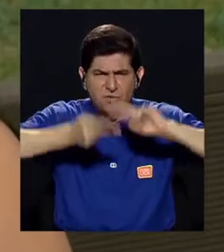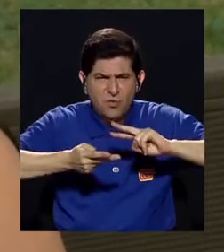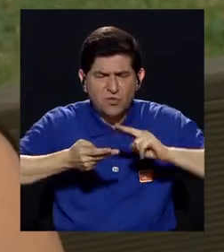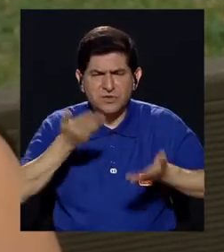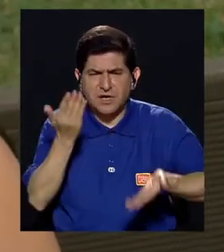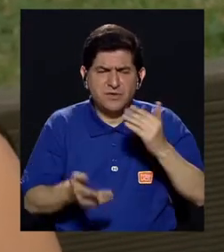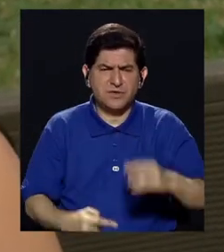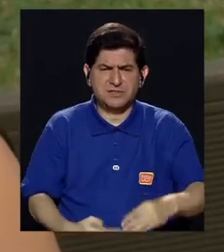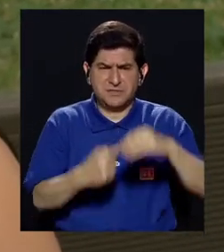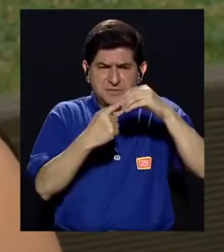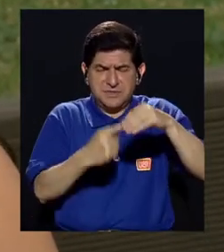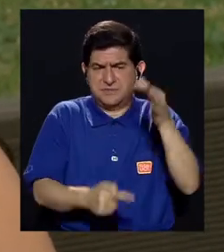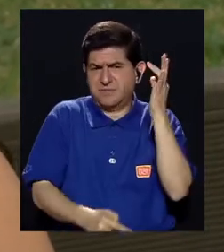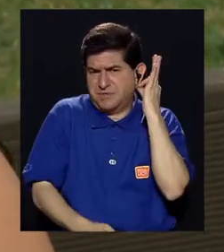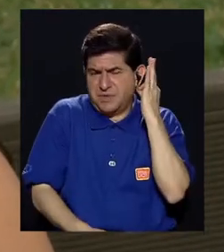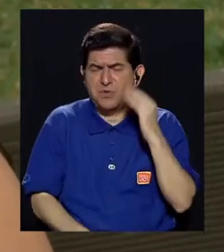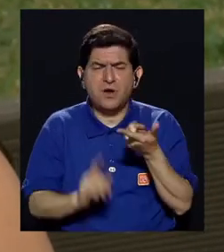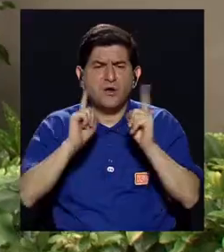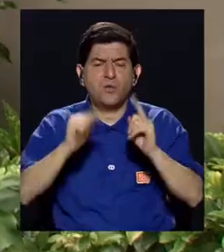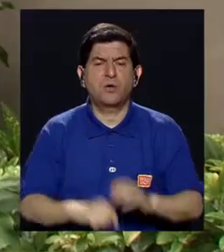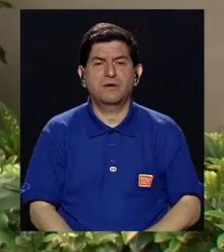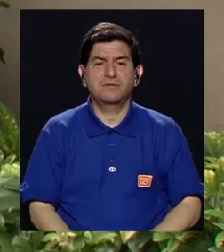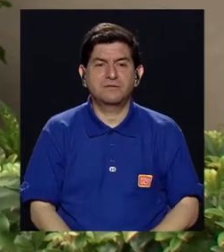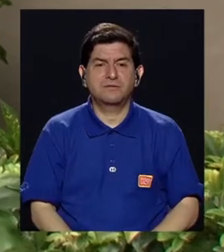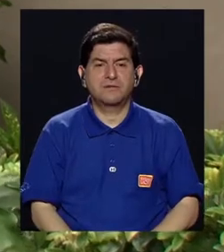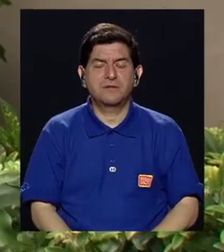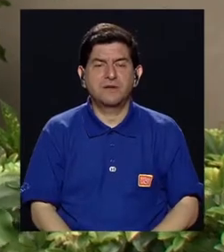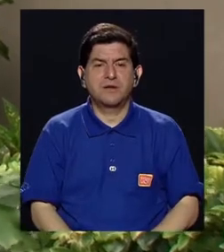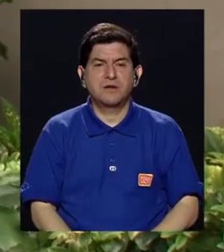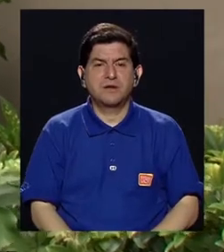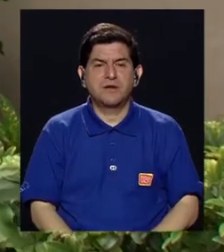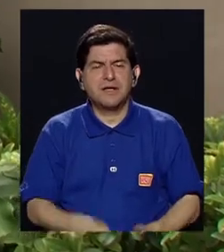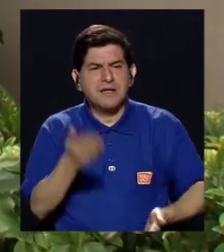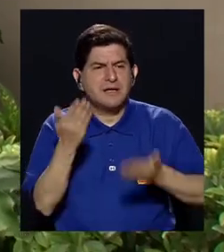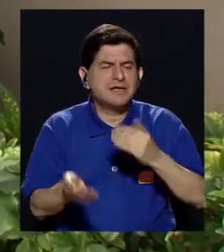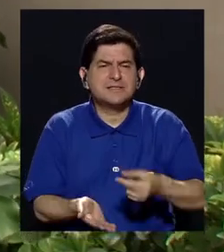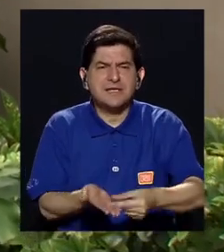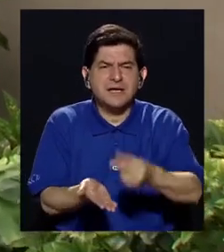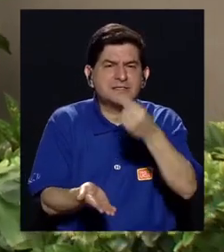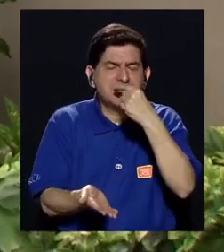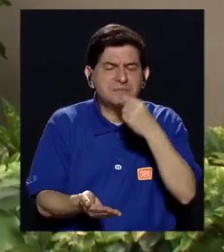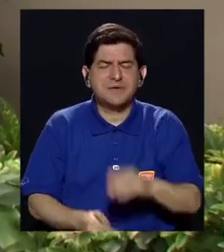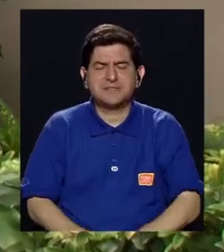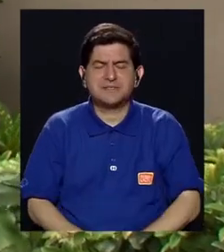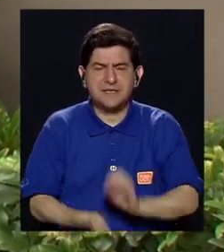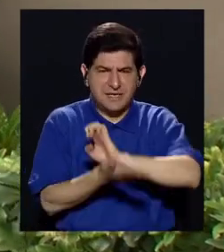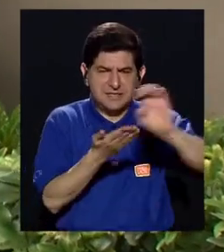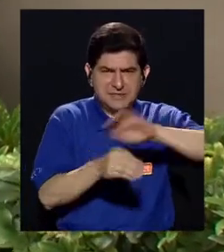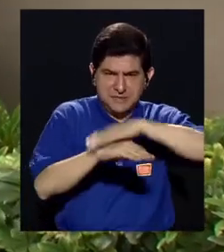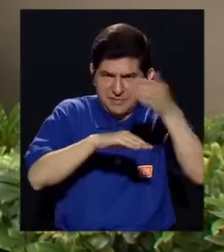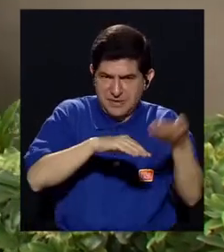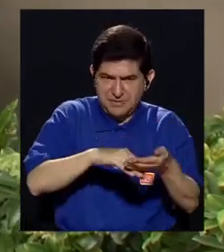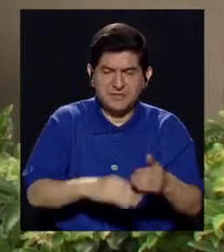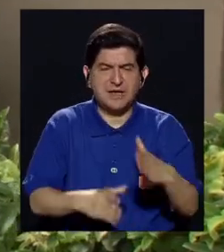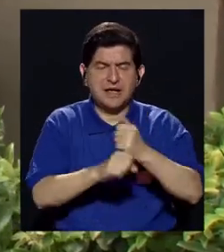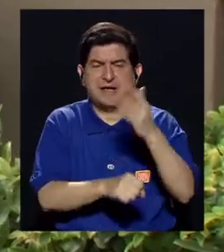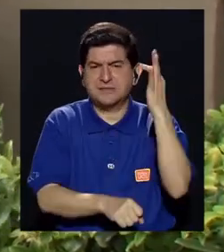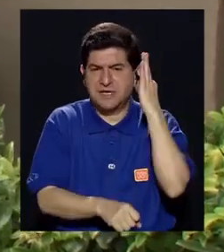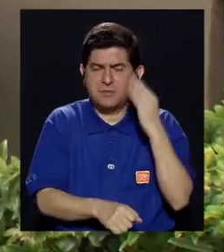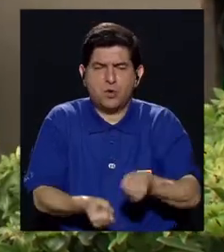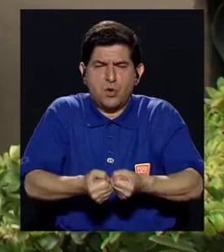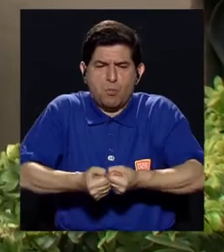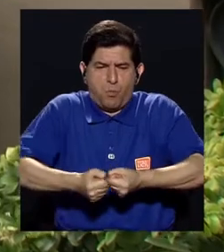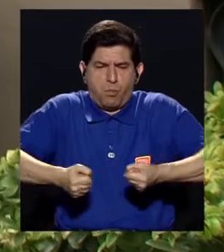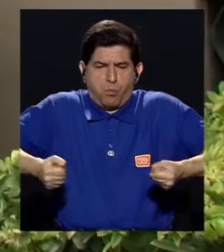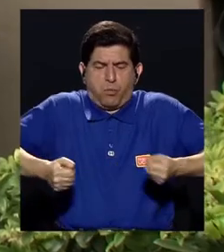consecuencias a nivel de, principalmente para la mujer? Es algo común oír ahí, que las pastillas anticonceptivas hacen